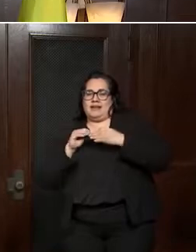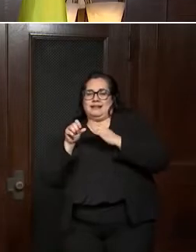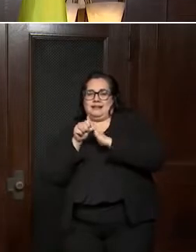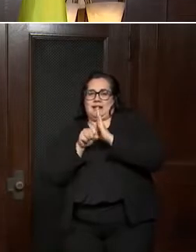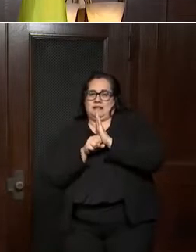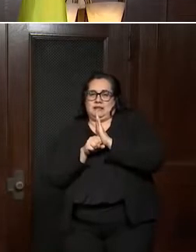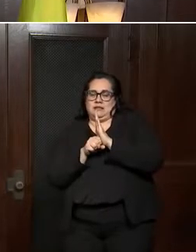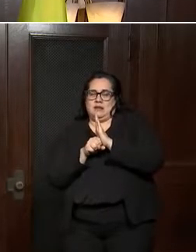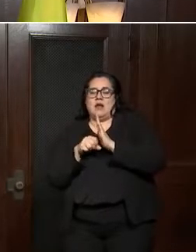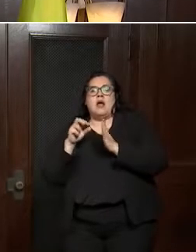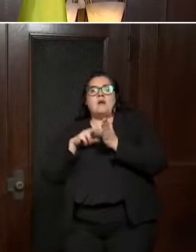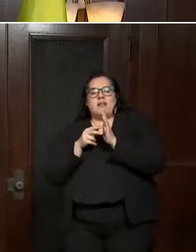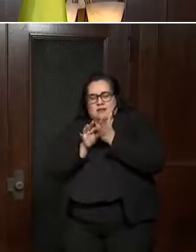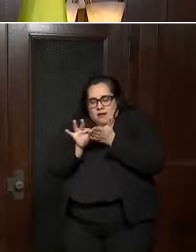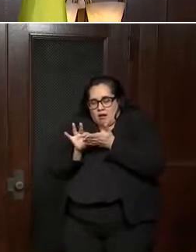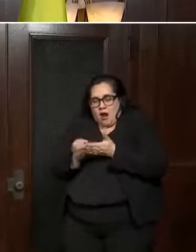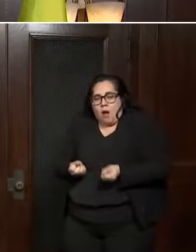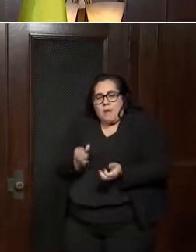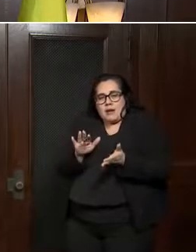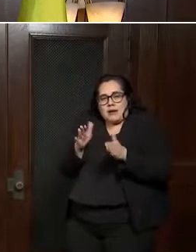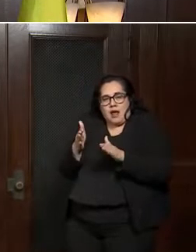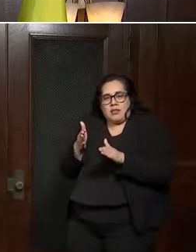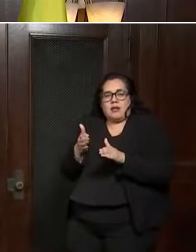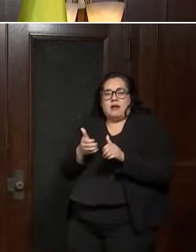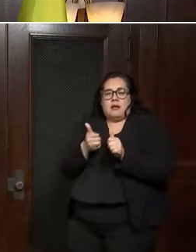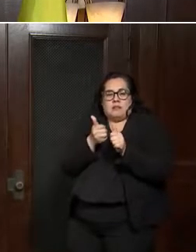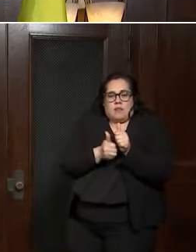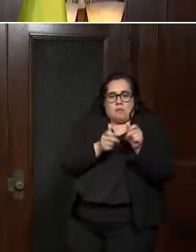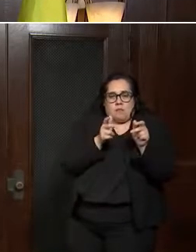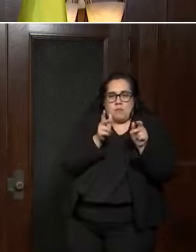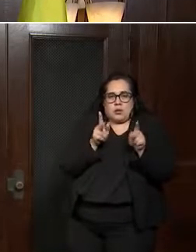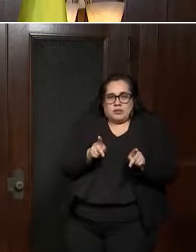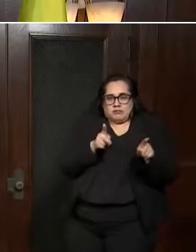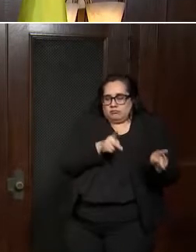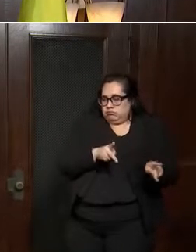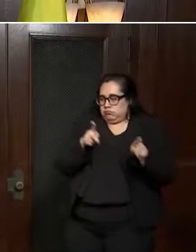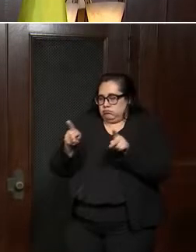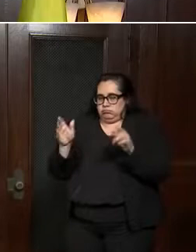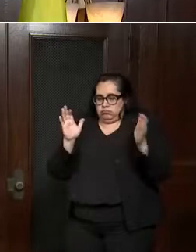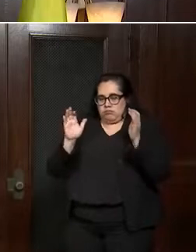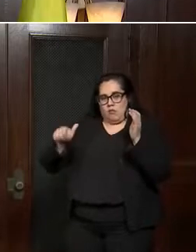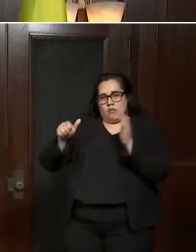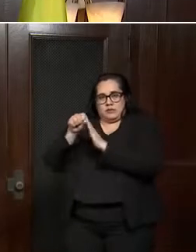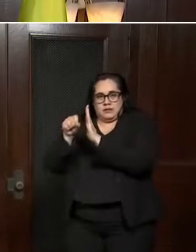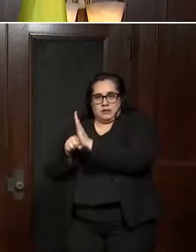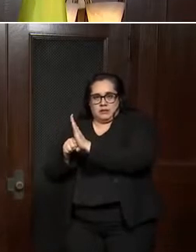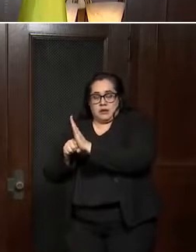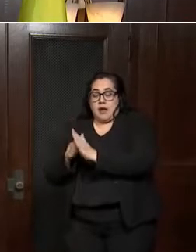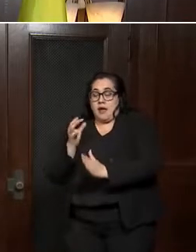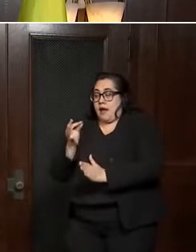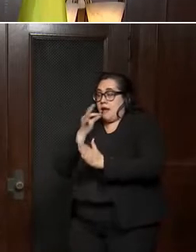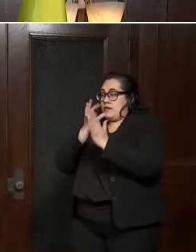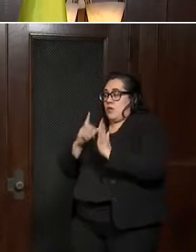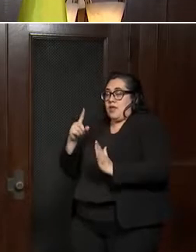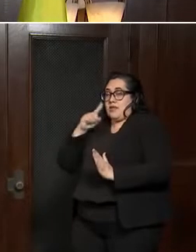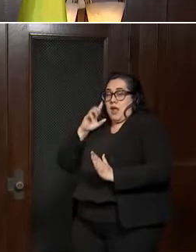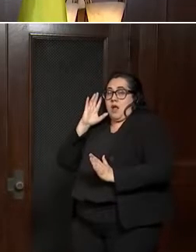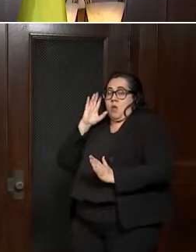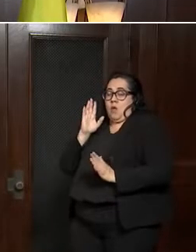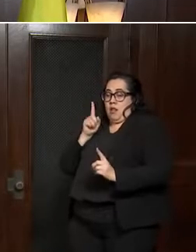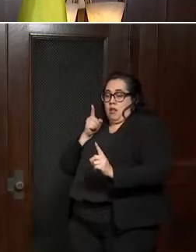por las muertes por cápita. Expertos piensan que lograremos la cima de